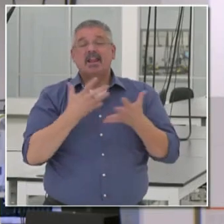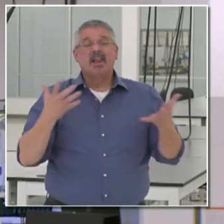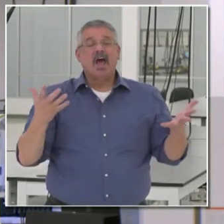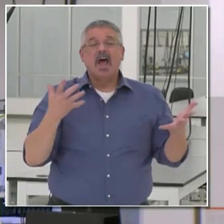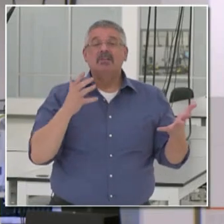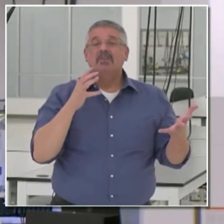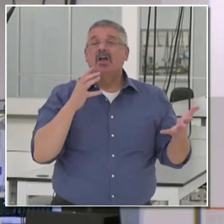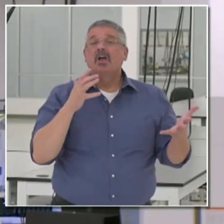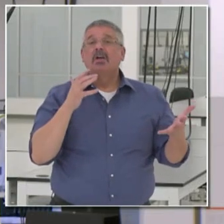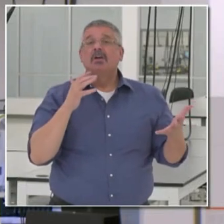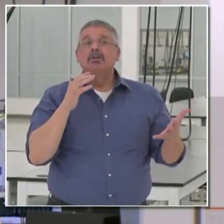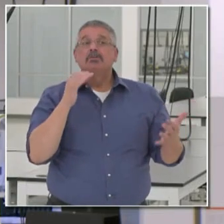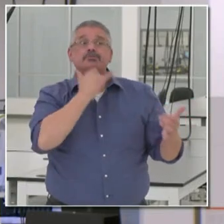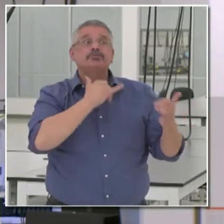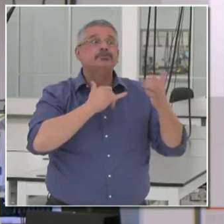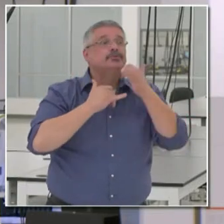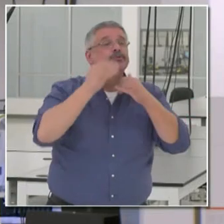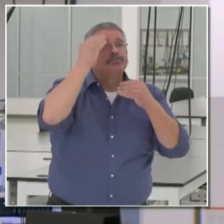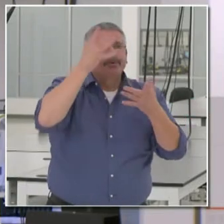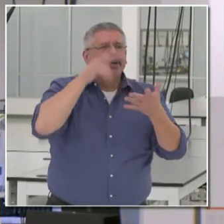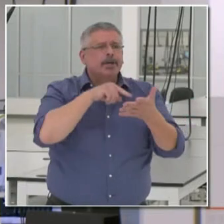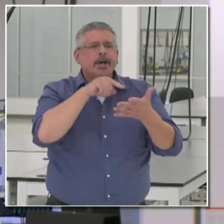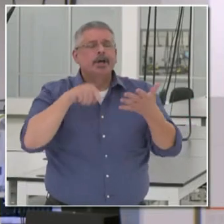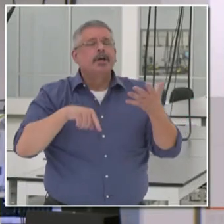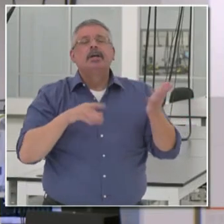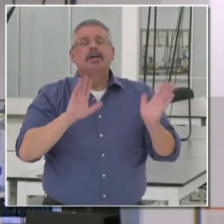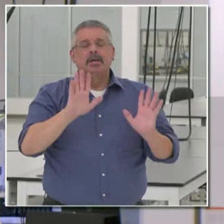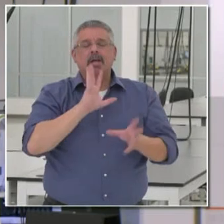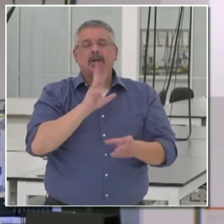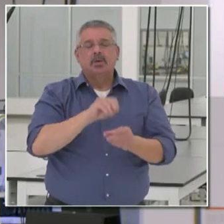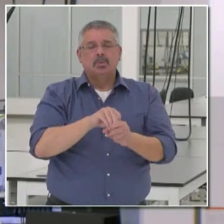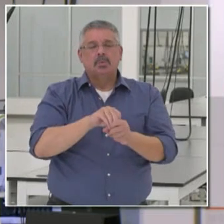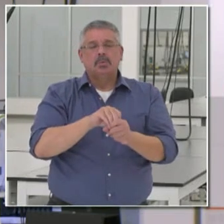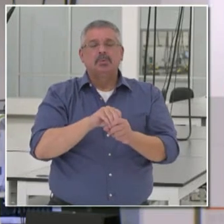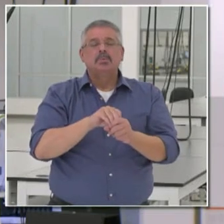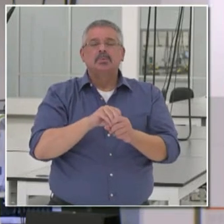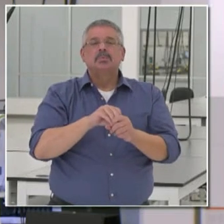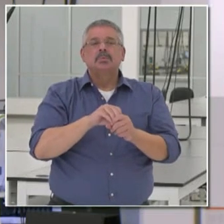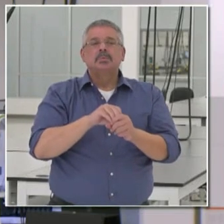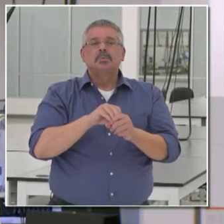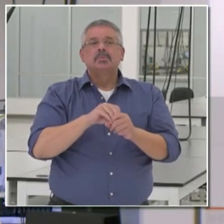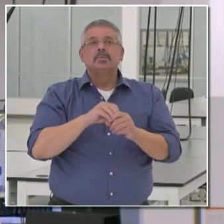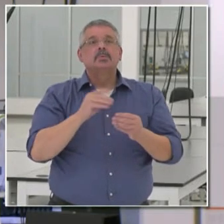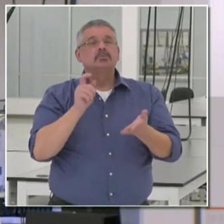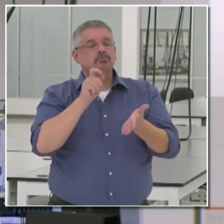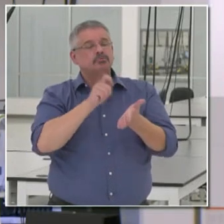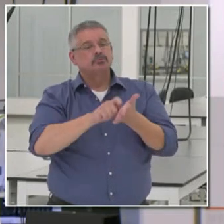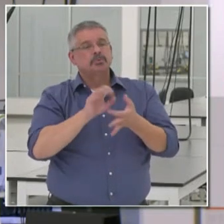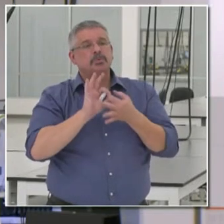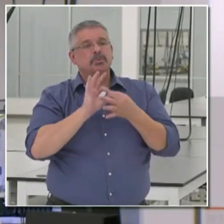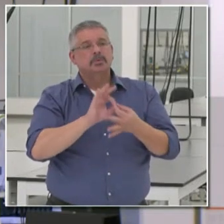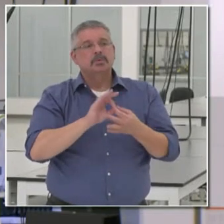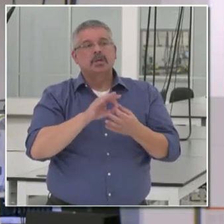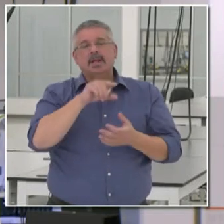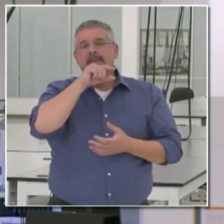hay una gran cantidad de más de desinformación eso incluye